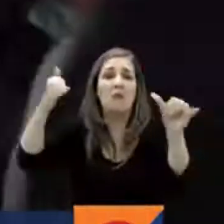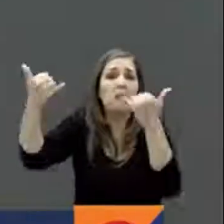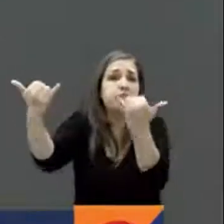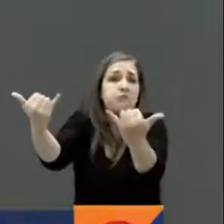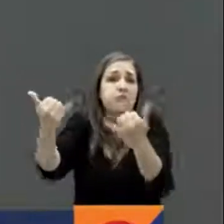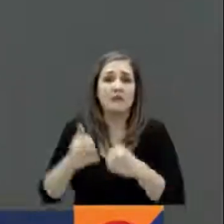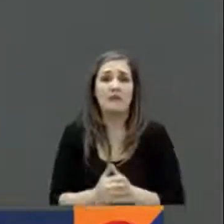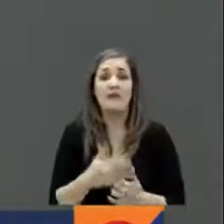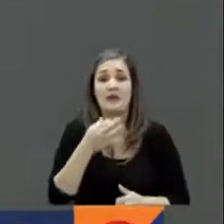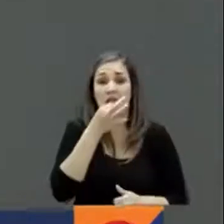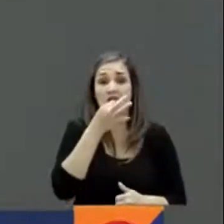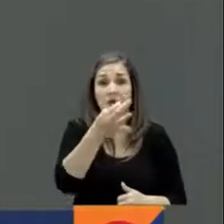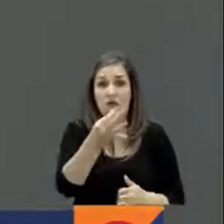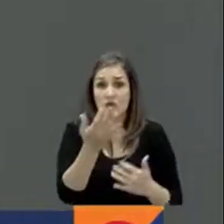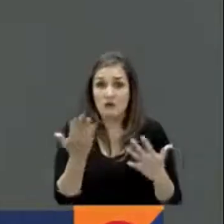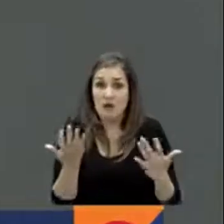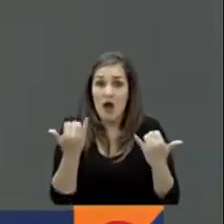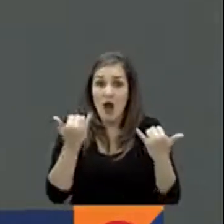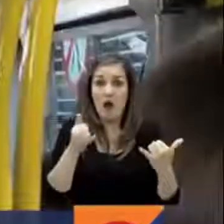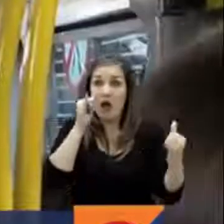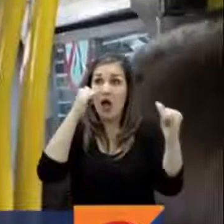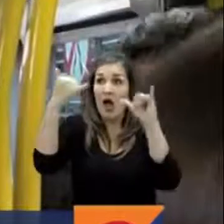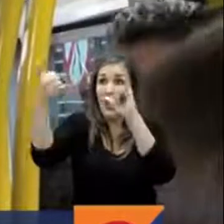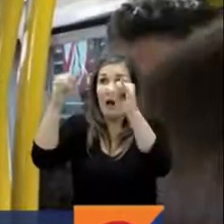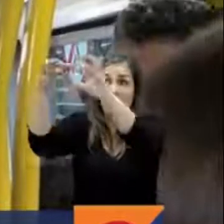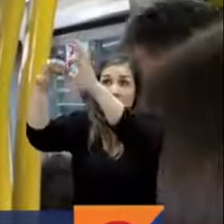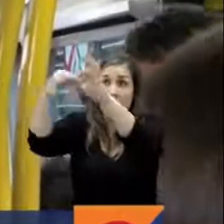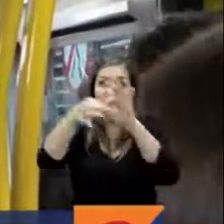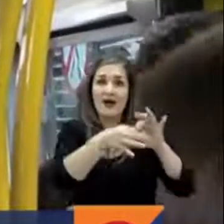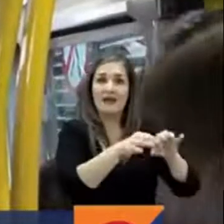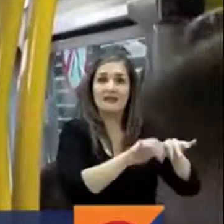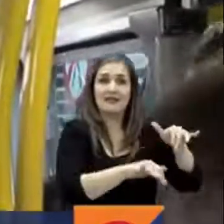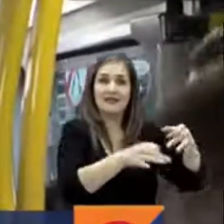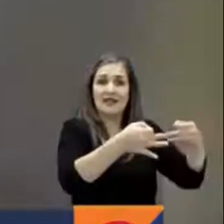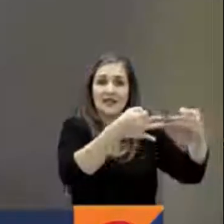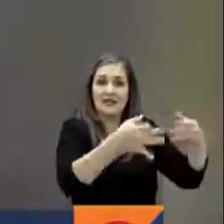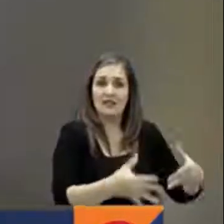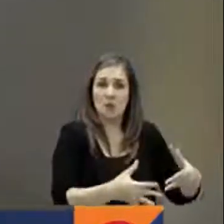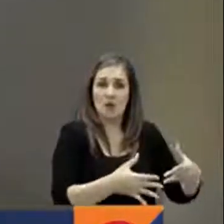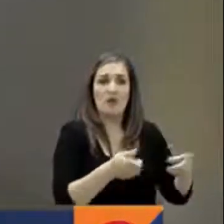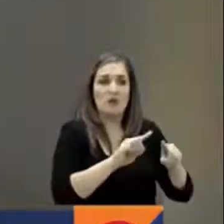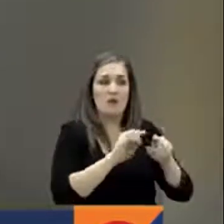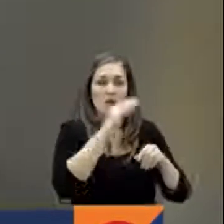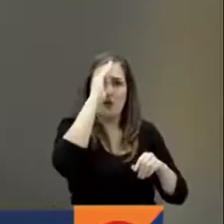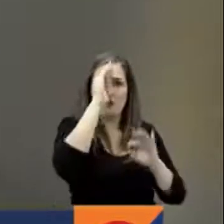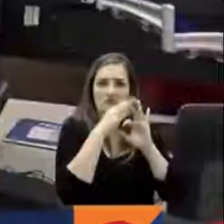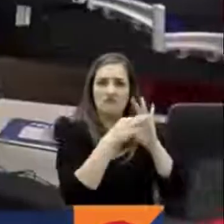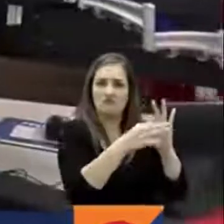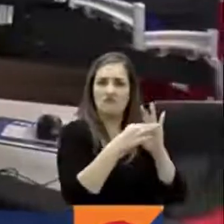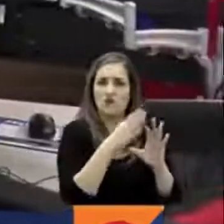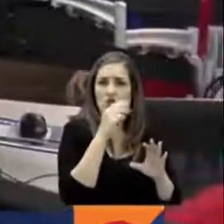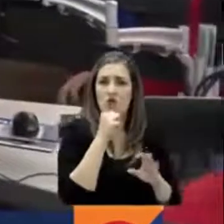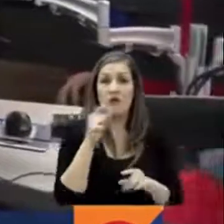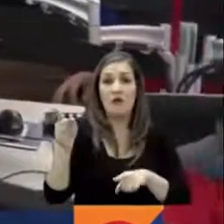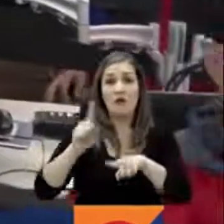denuncia que las nuevas cámaras que tienen los buses no están conectadas con la Secretaría de Seguridad y la Policía. Transmilenio y el distrito aseguran que sí